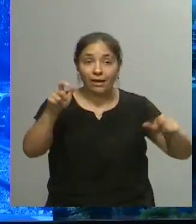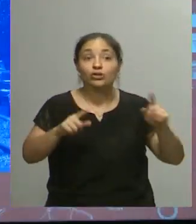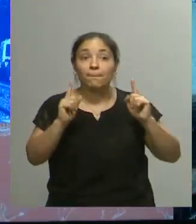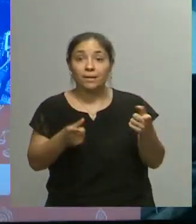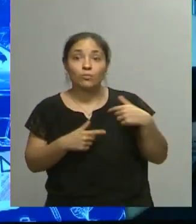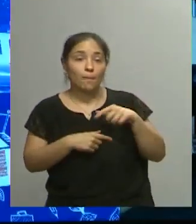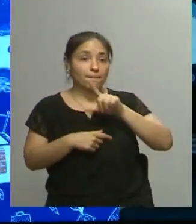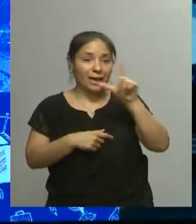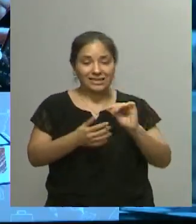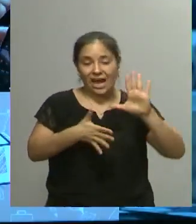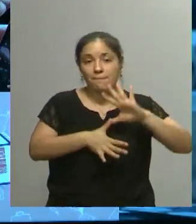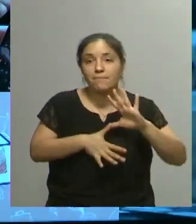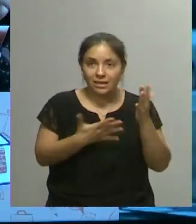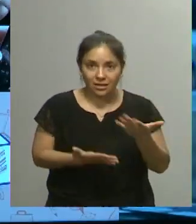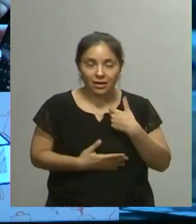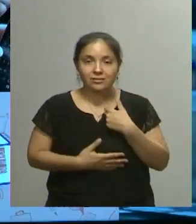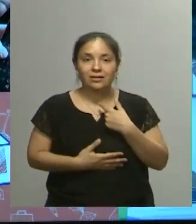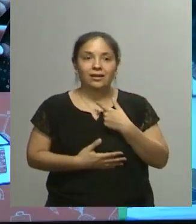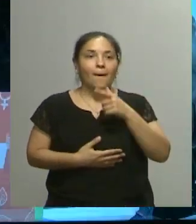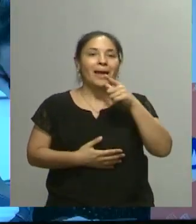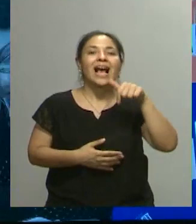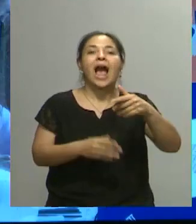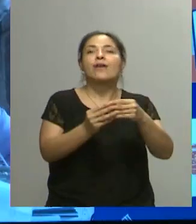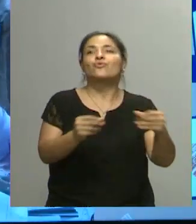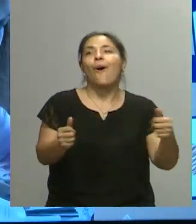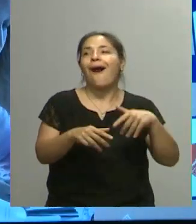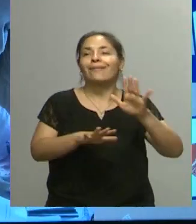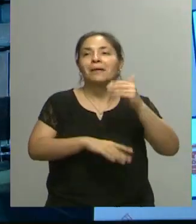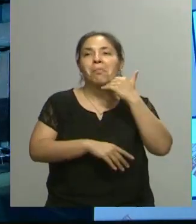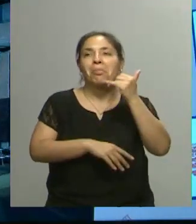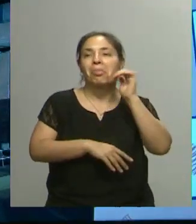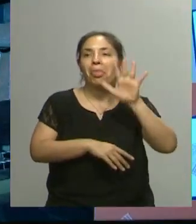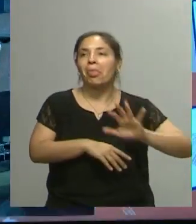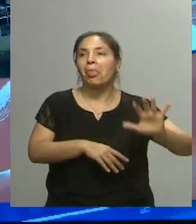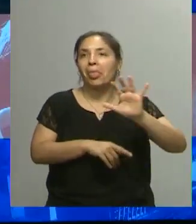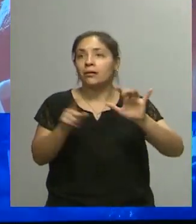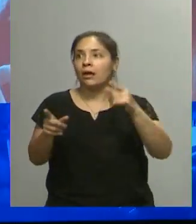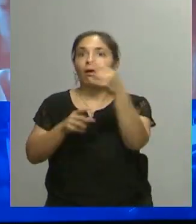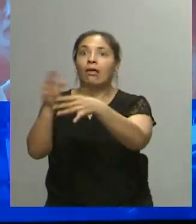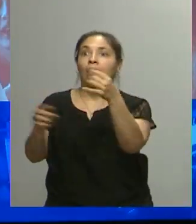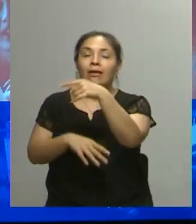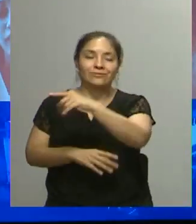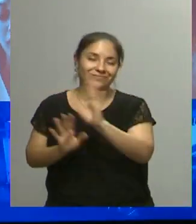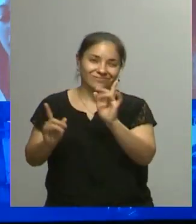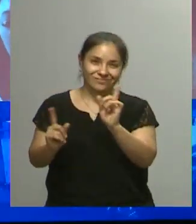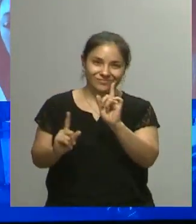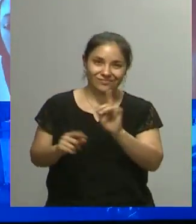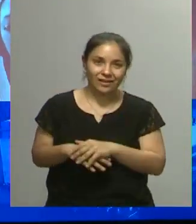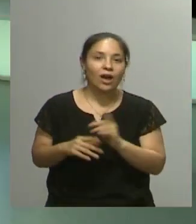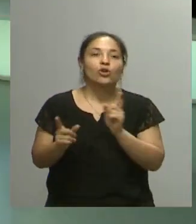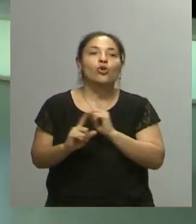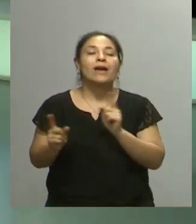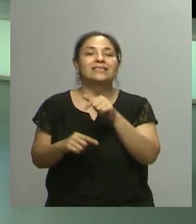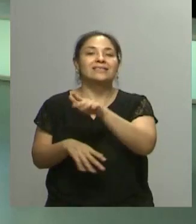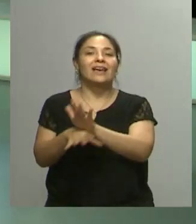mismos en los países occidentales? ¿Los relativizamos más? Me parece que también de eso hay que hablar. Sí. No con la intención de